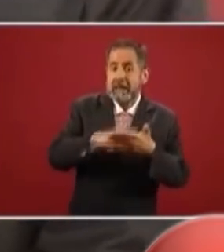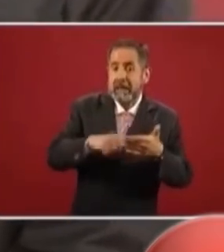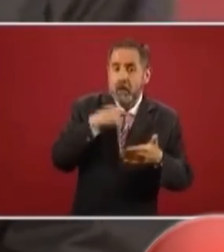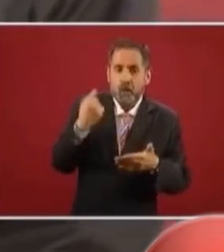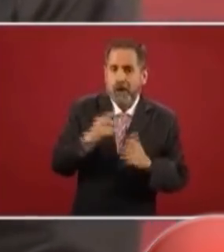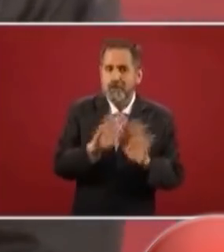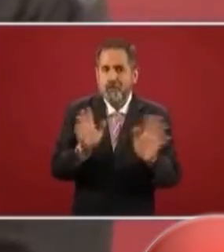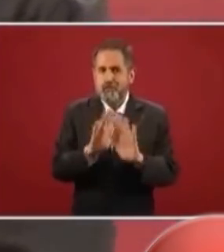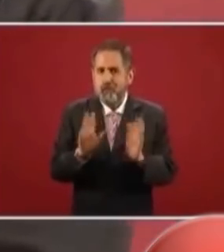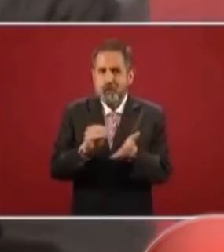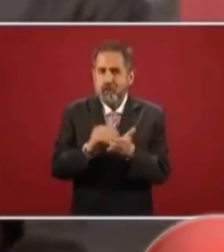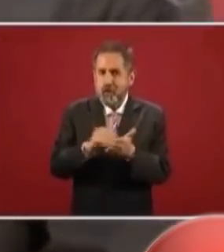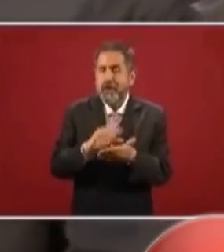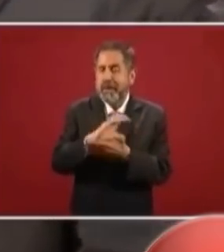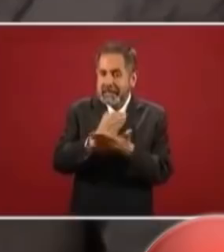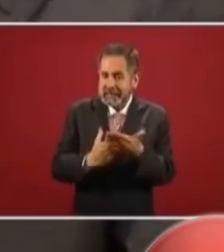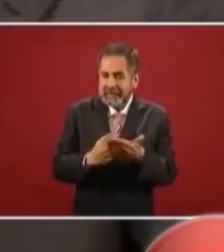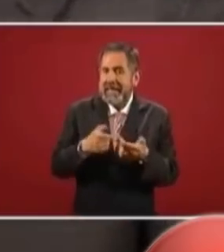sea,